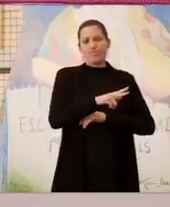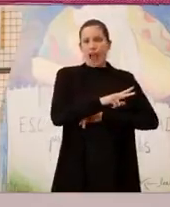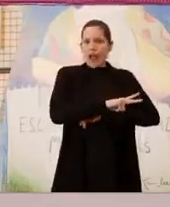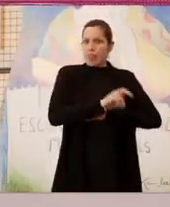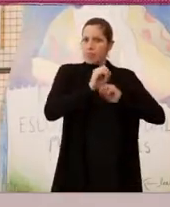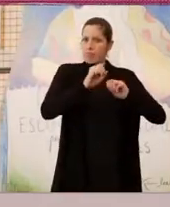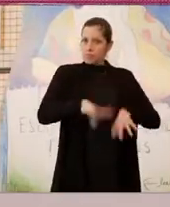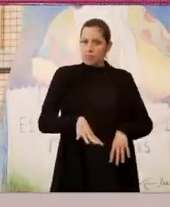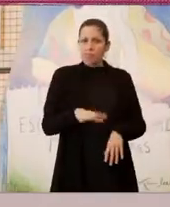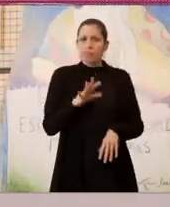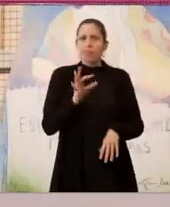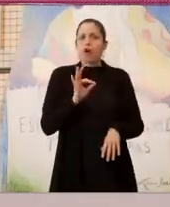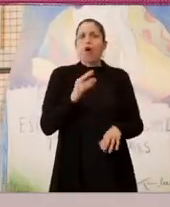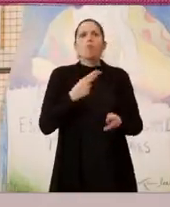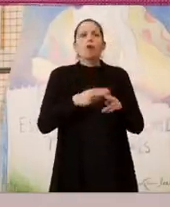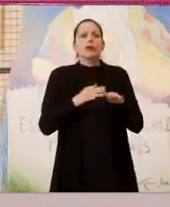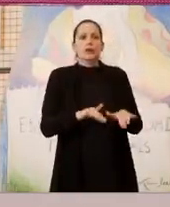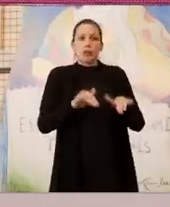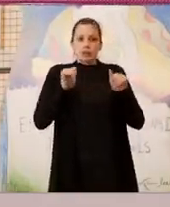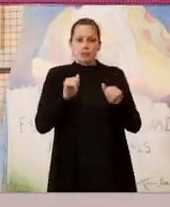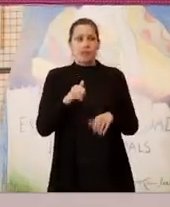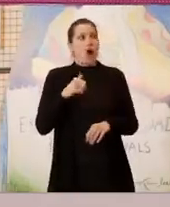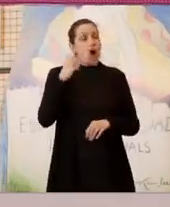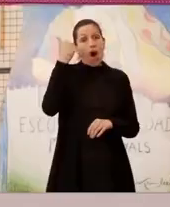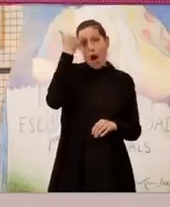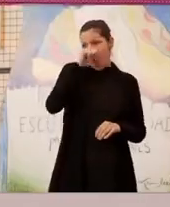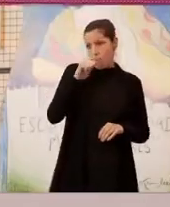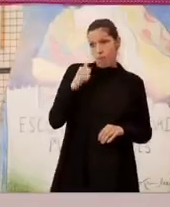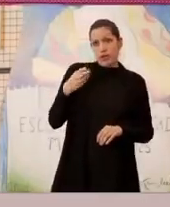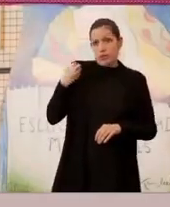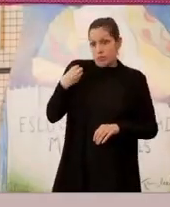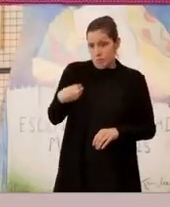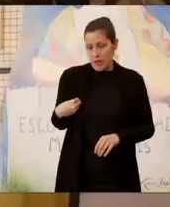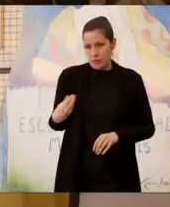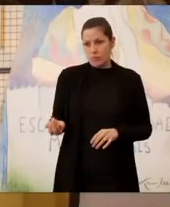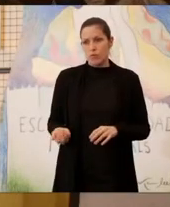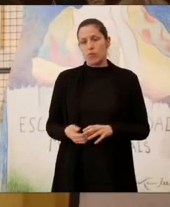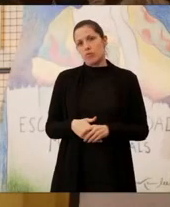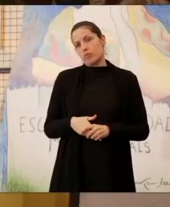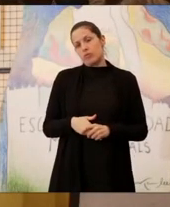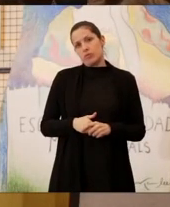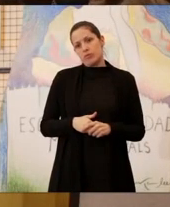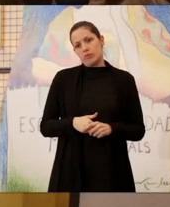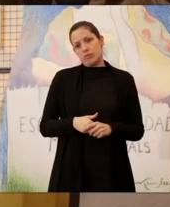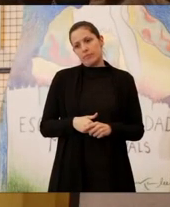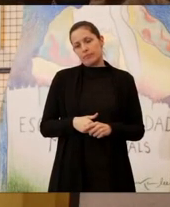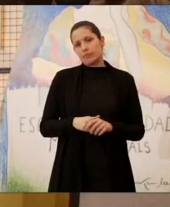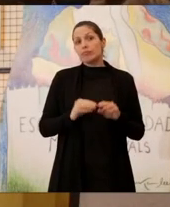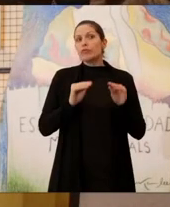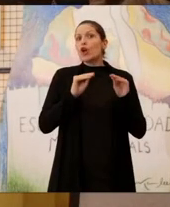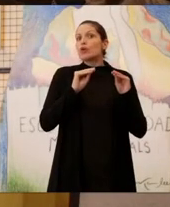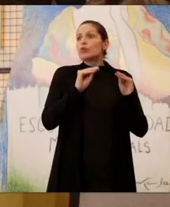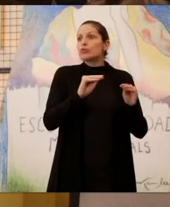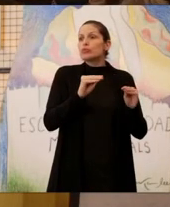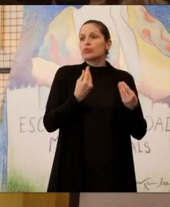si es que tuvieran alguna planta que les interesa digamos claro es decir si su vida no